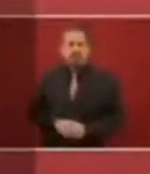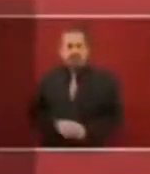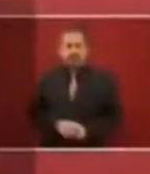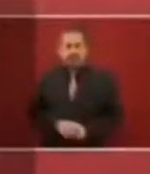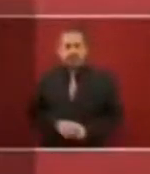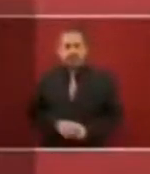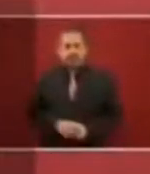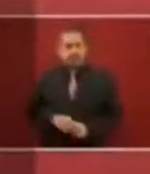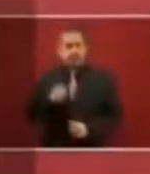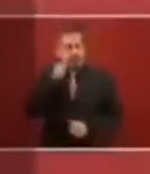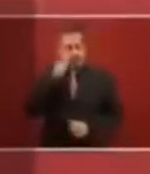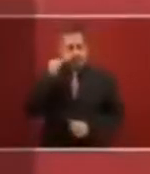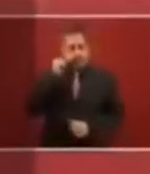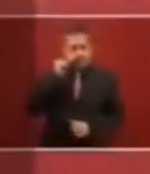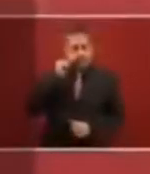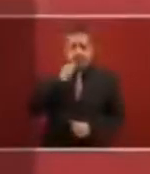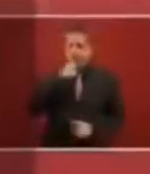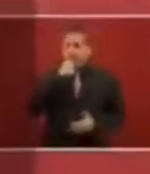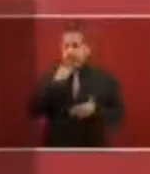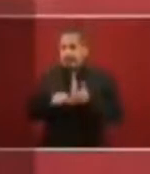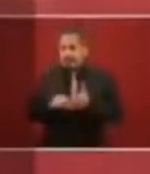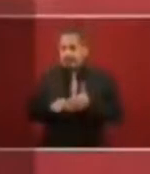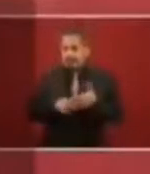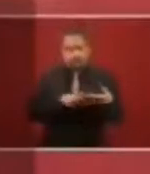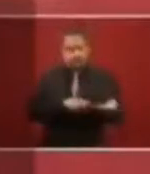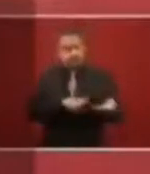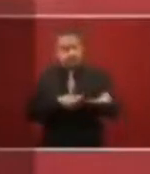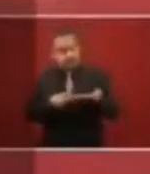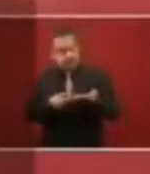y ayer recibí una carta